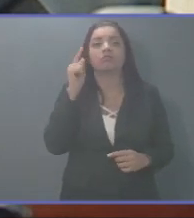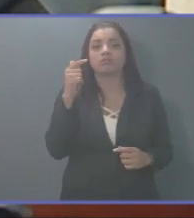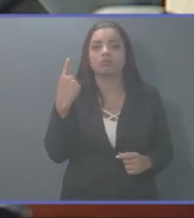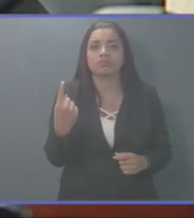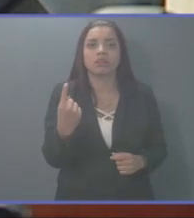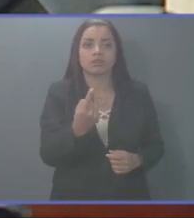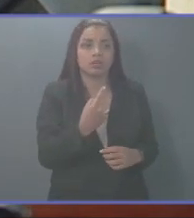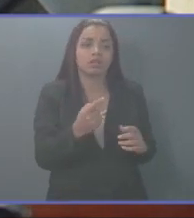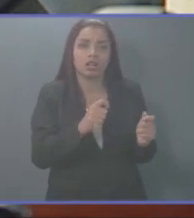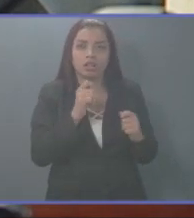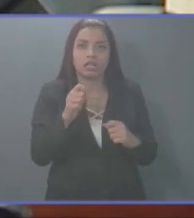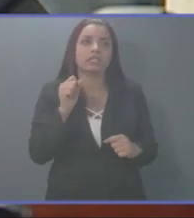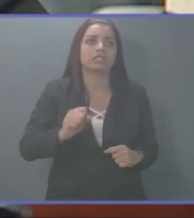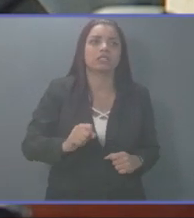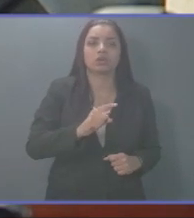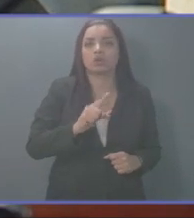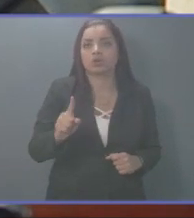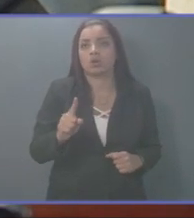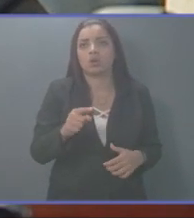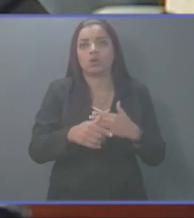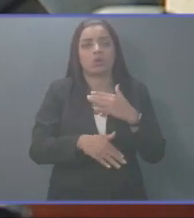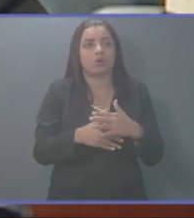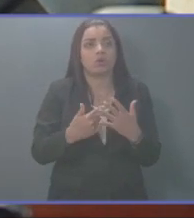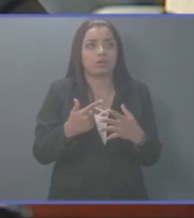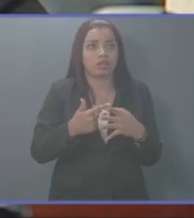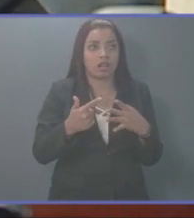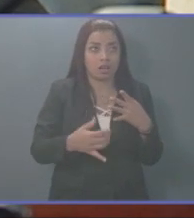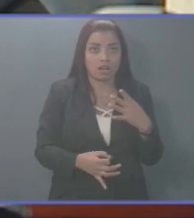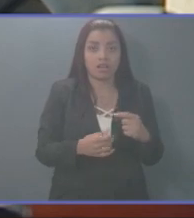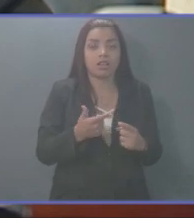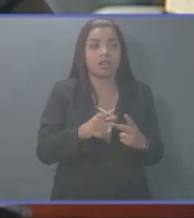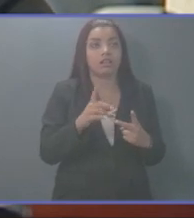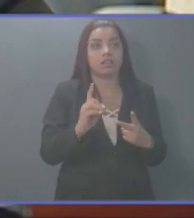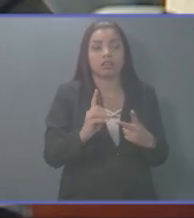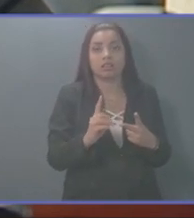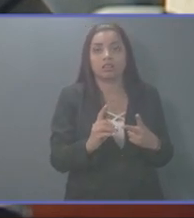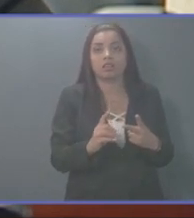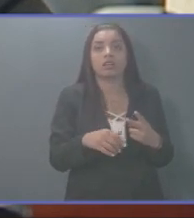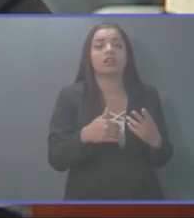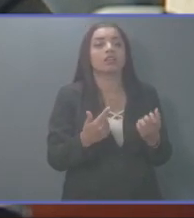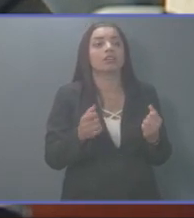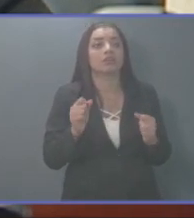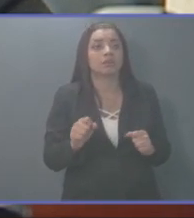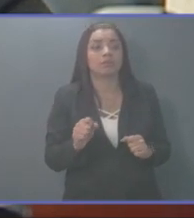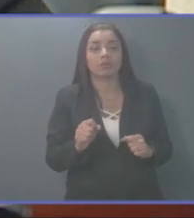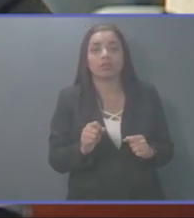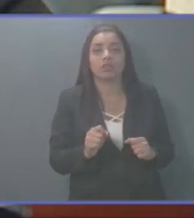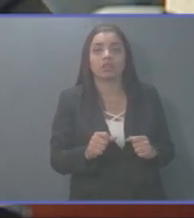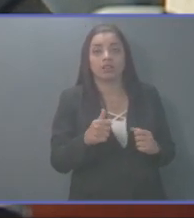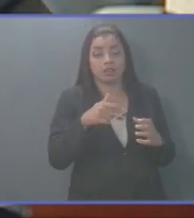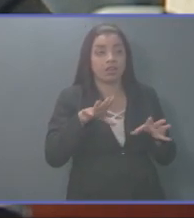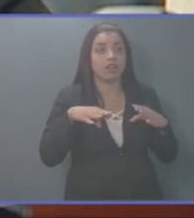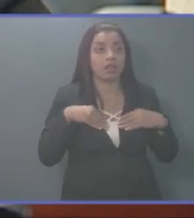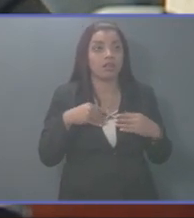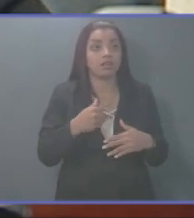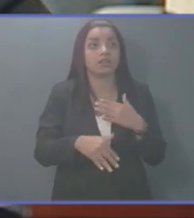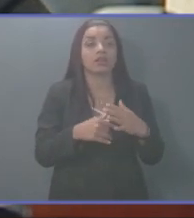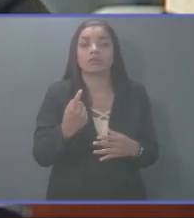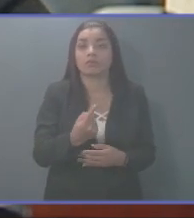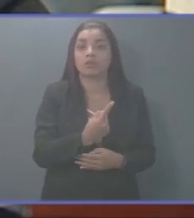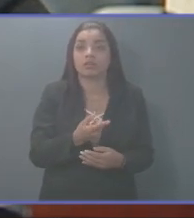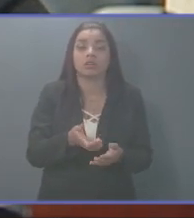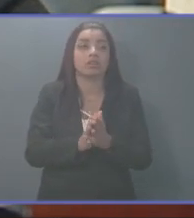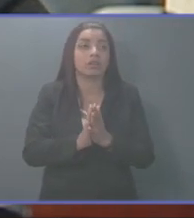persona solicitante es o no sujeto de la presente ley. B, en caso de admitirse la persona